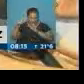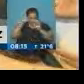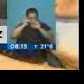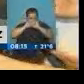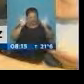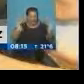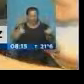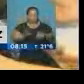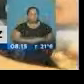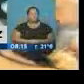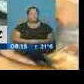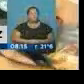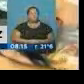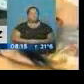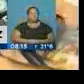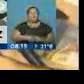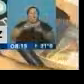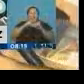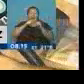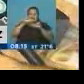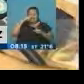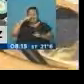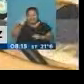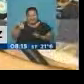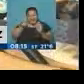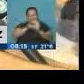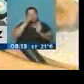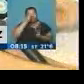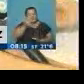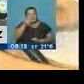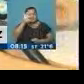idea. El artículo 76 de la ley